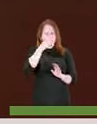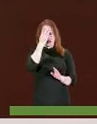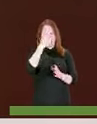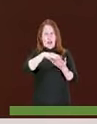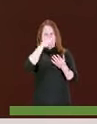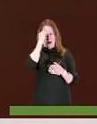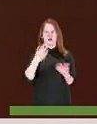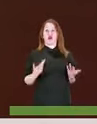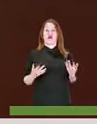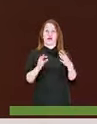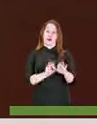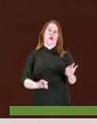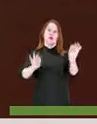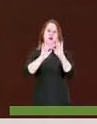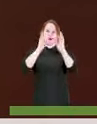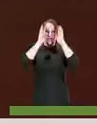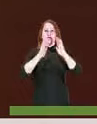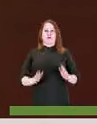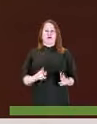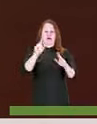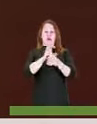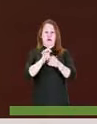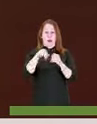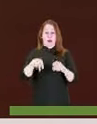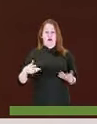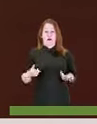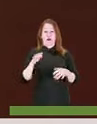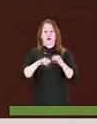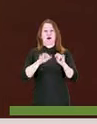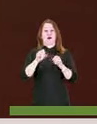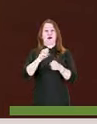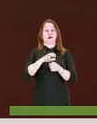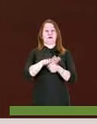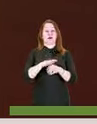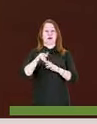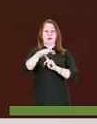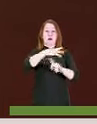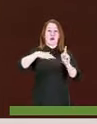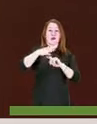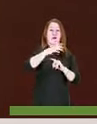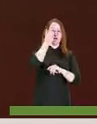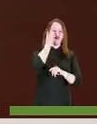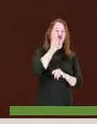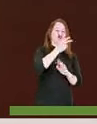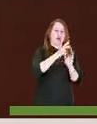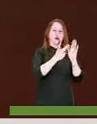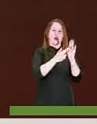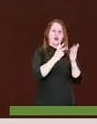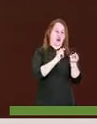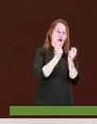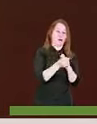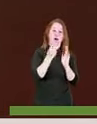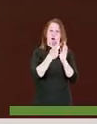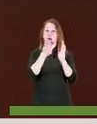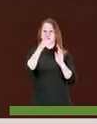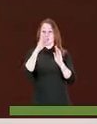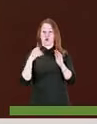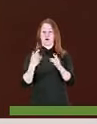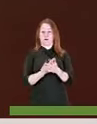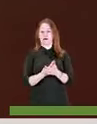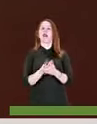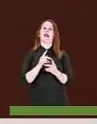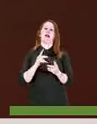muy importante: escuchar a la ciudadanía, ir a la Secretaría Distrital de Ambiente, pedirle cambiar las resoluciones que estaban desde el año 2019. ¿Qué logramos